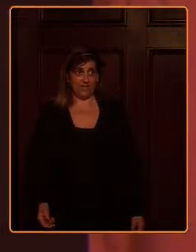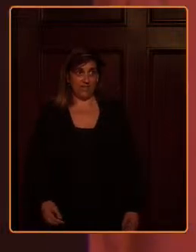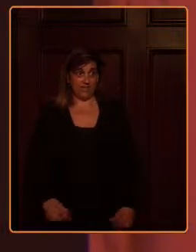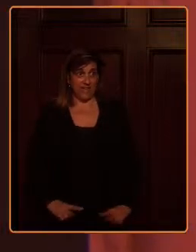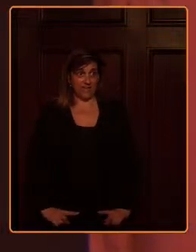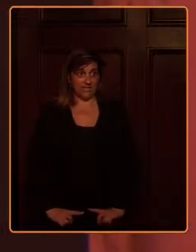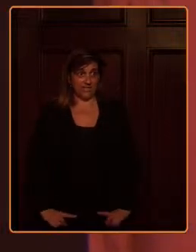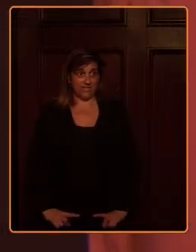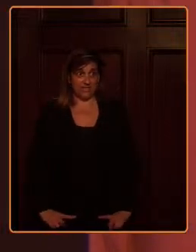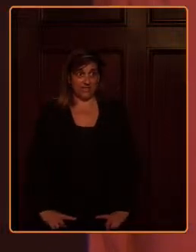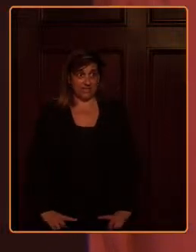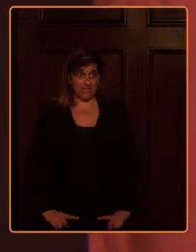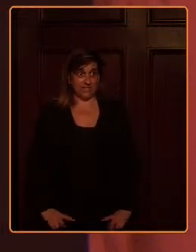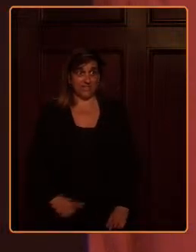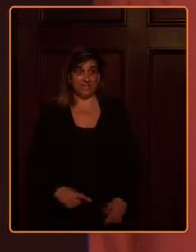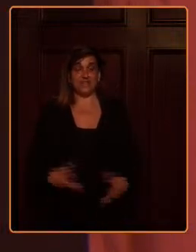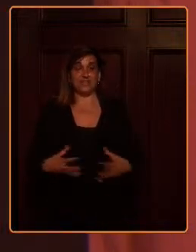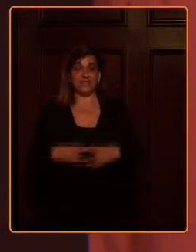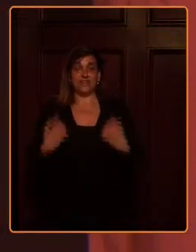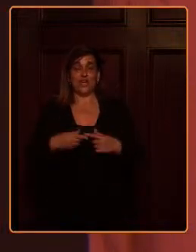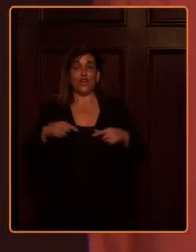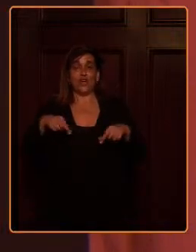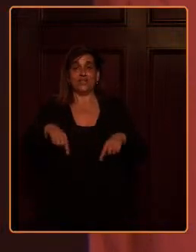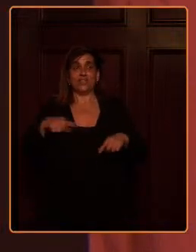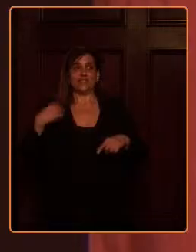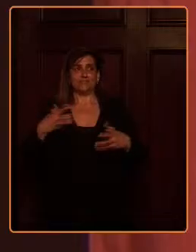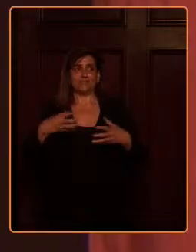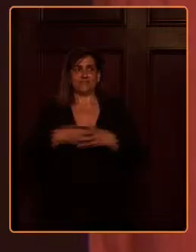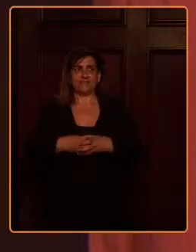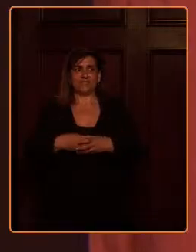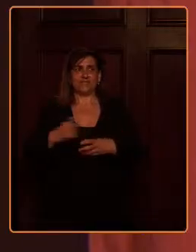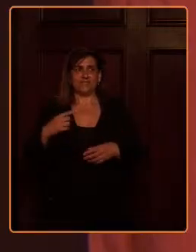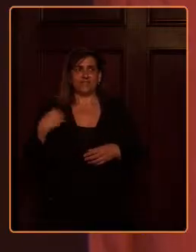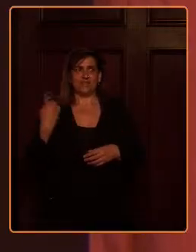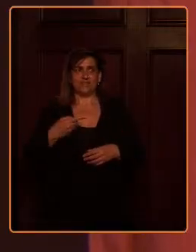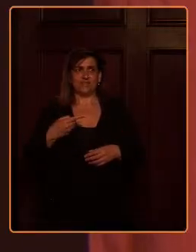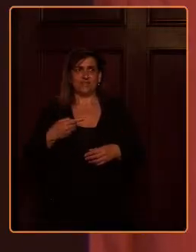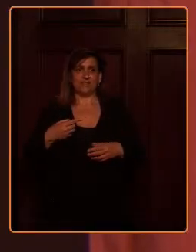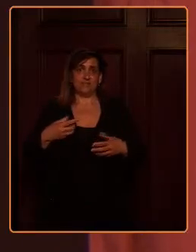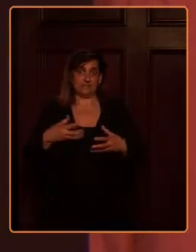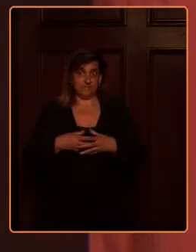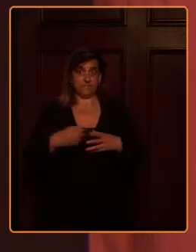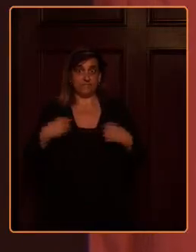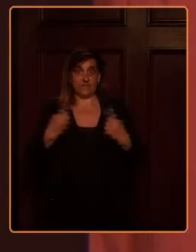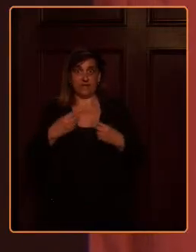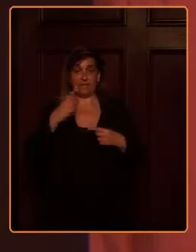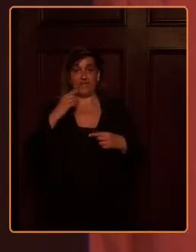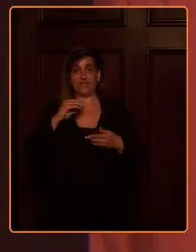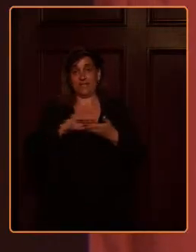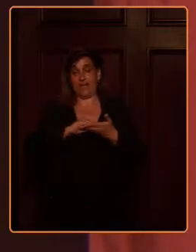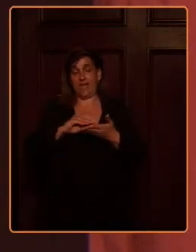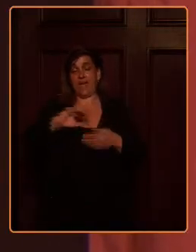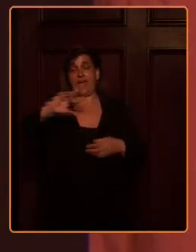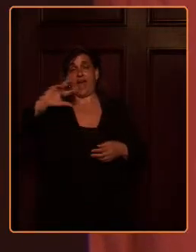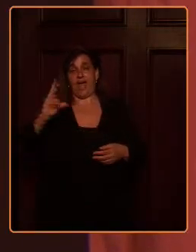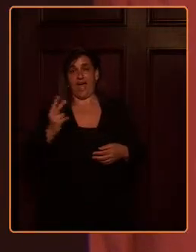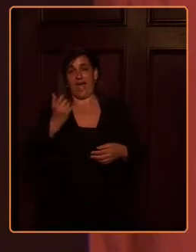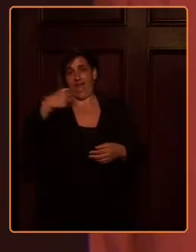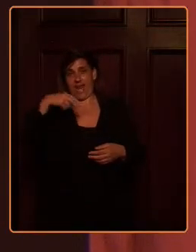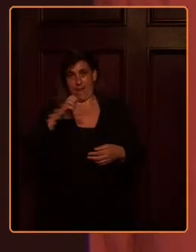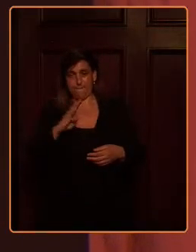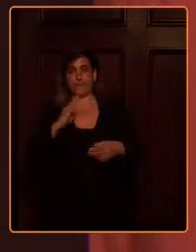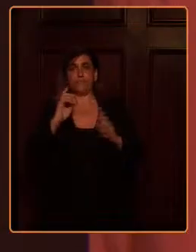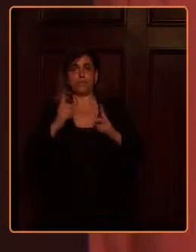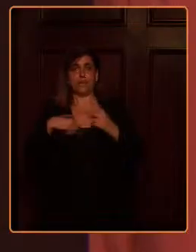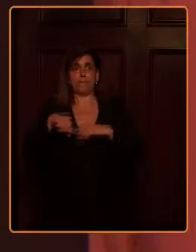demás integrantes del Consejo Directivo Central y direcciones generales de la Administración Nacional de Educación Pública, también